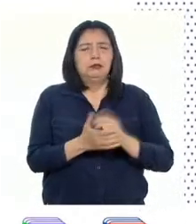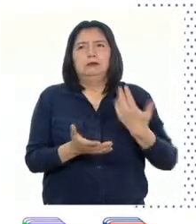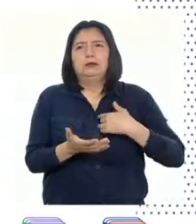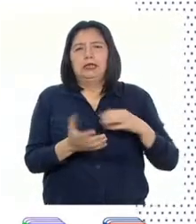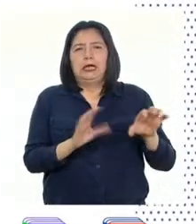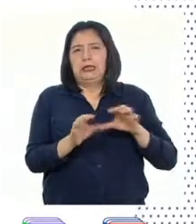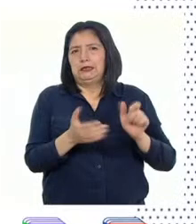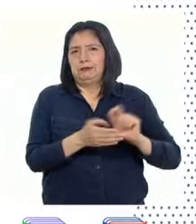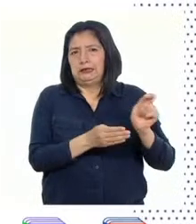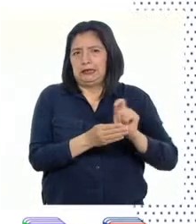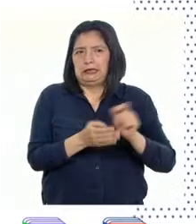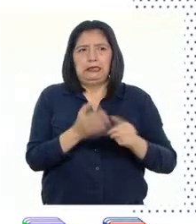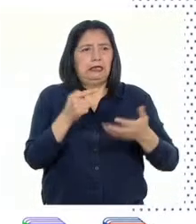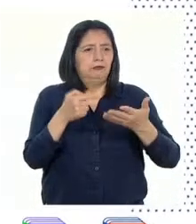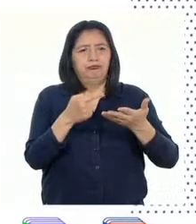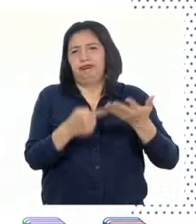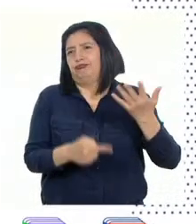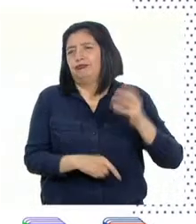mis trabajos, etc.